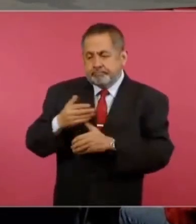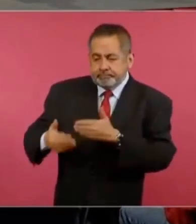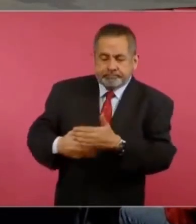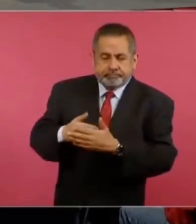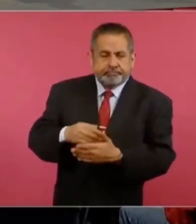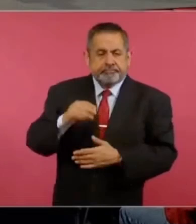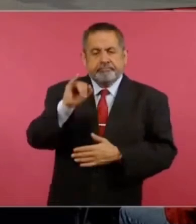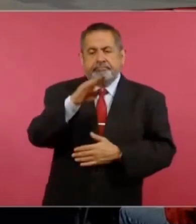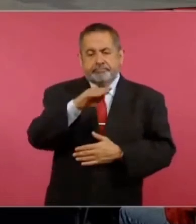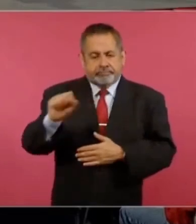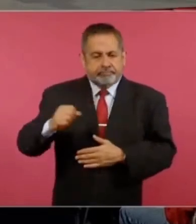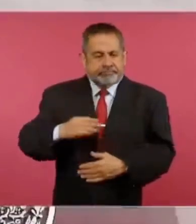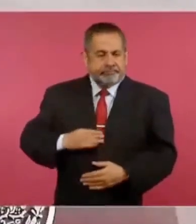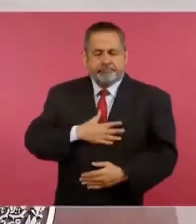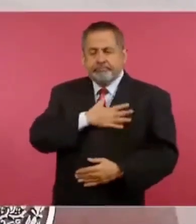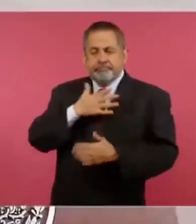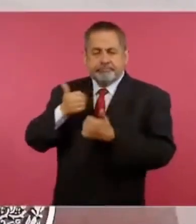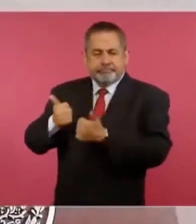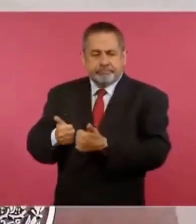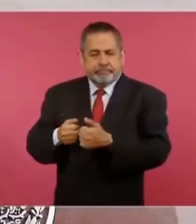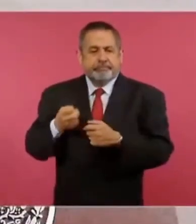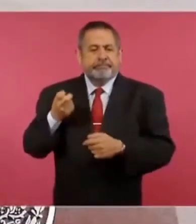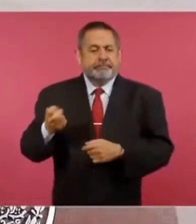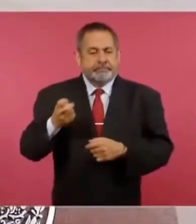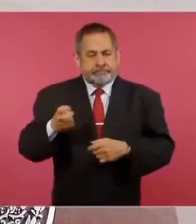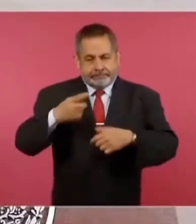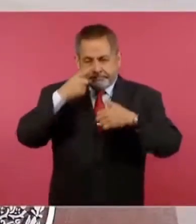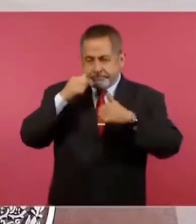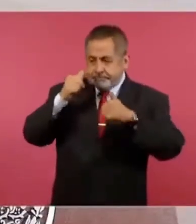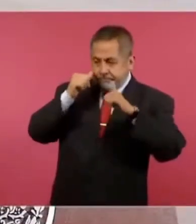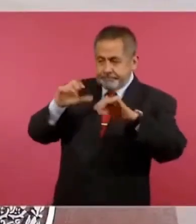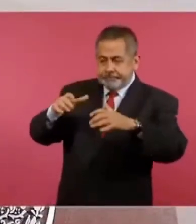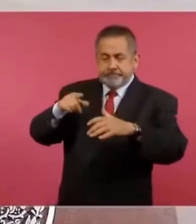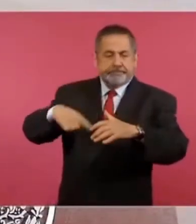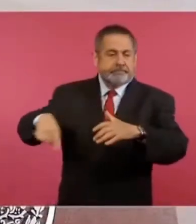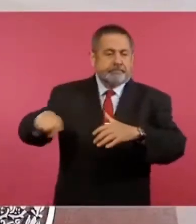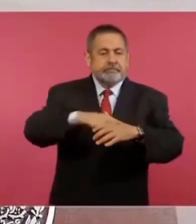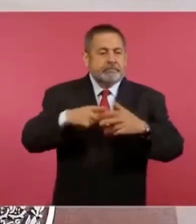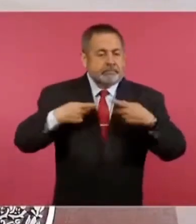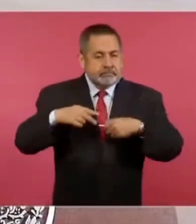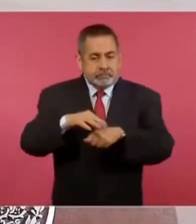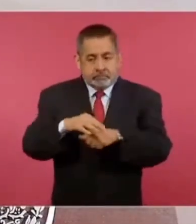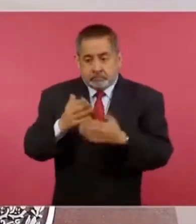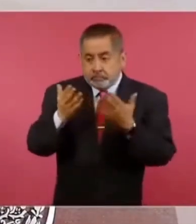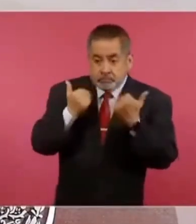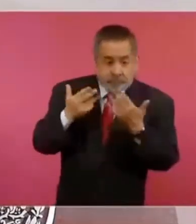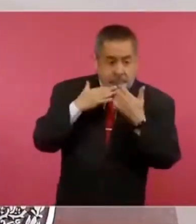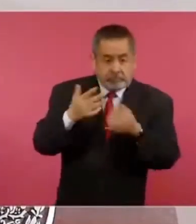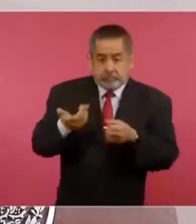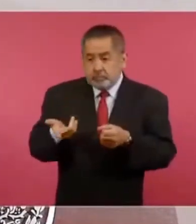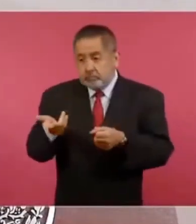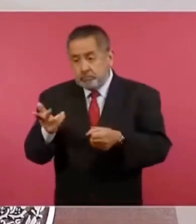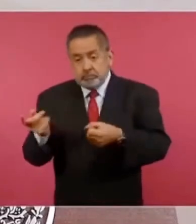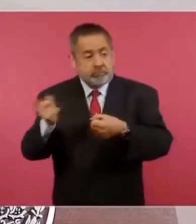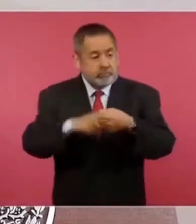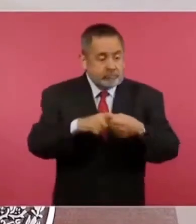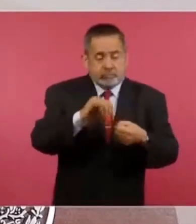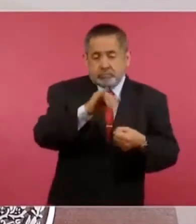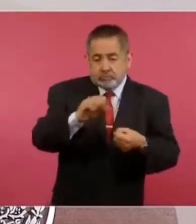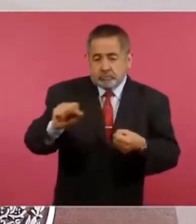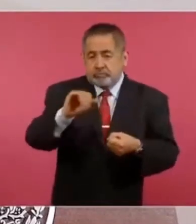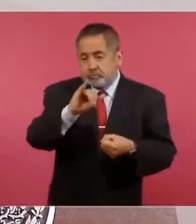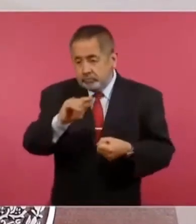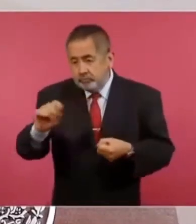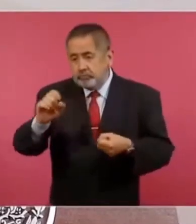Bienestar, esta nueva institución para la atención médica de las personas que no tienen seguridad social. Y como lo